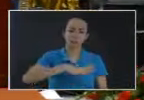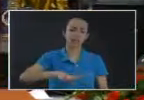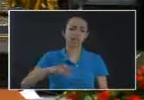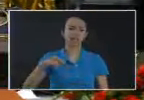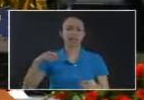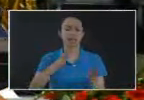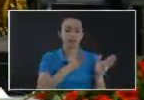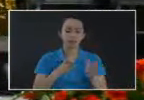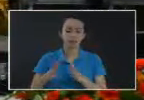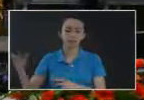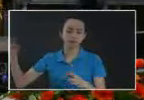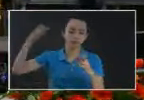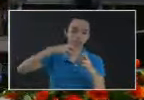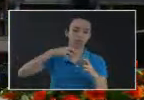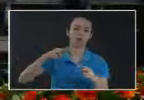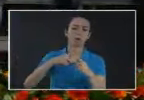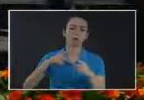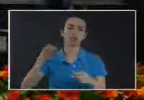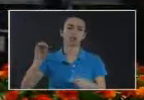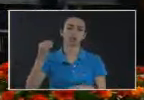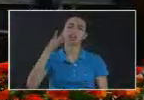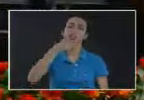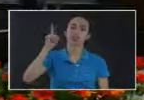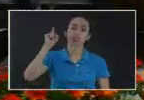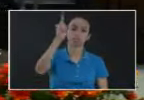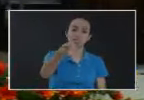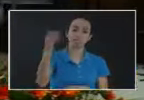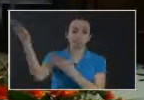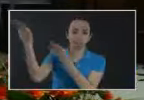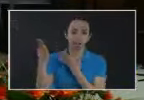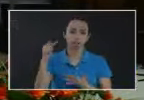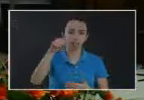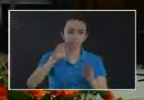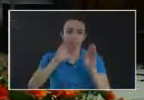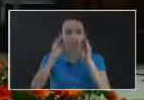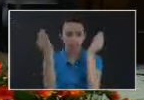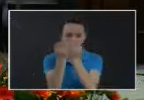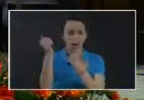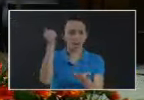cual Dios te trajo a esta tierra. Amén.